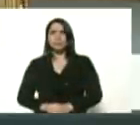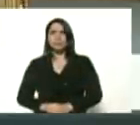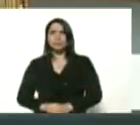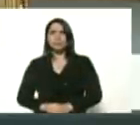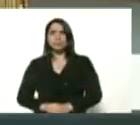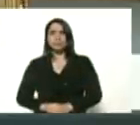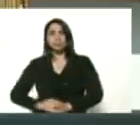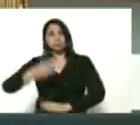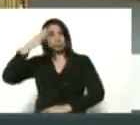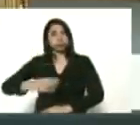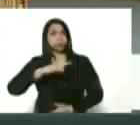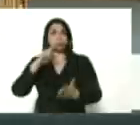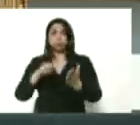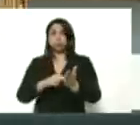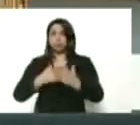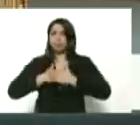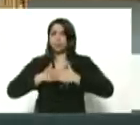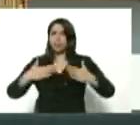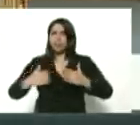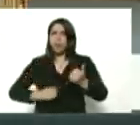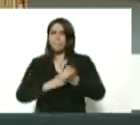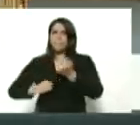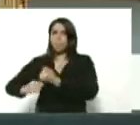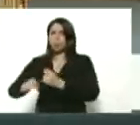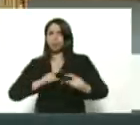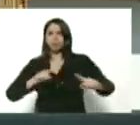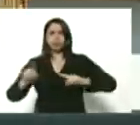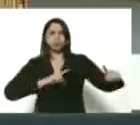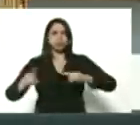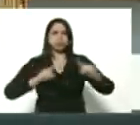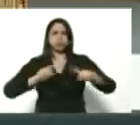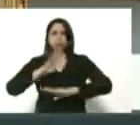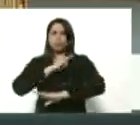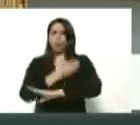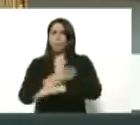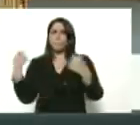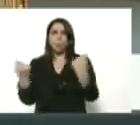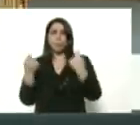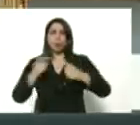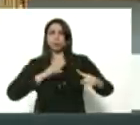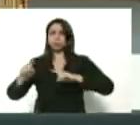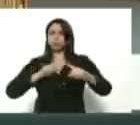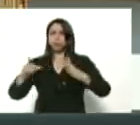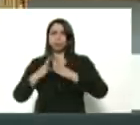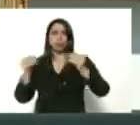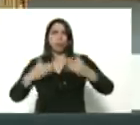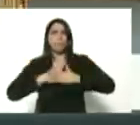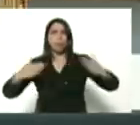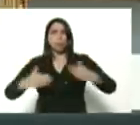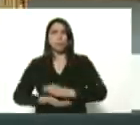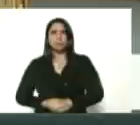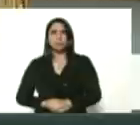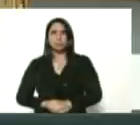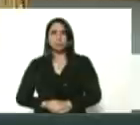La Milicia Nacional prestando su apoyo de logística, el Poder Popular prestando todo su apoyo.